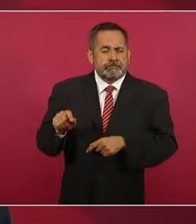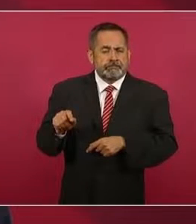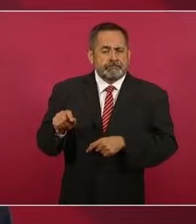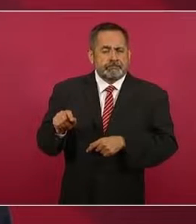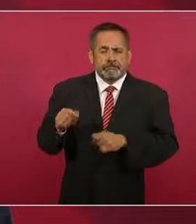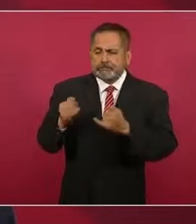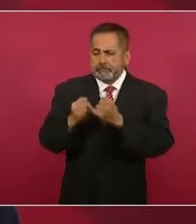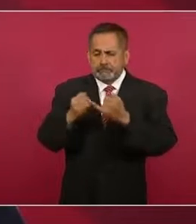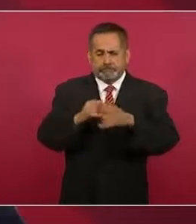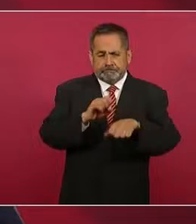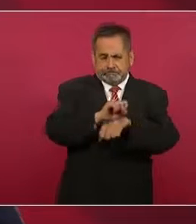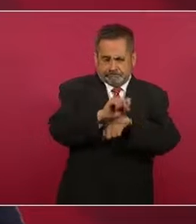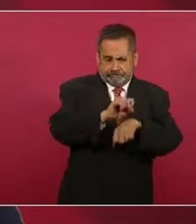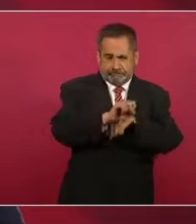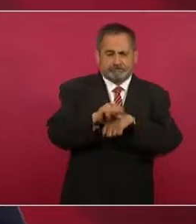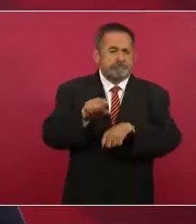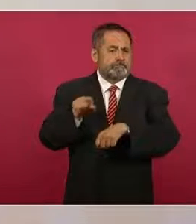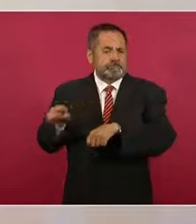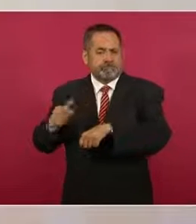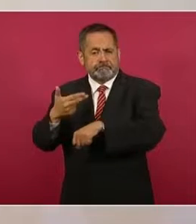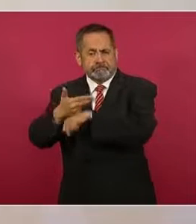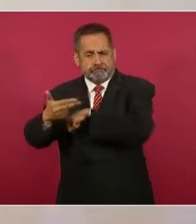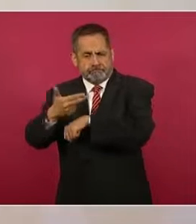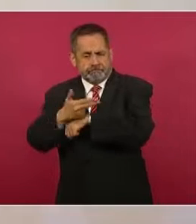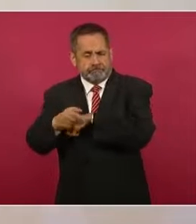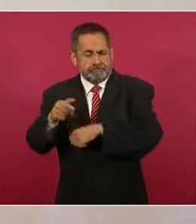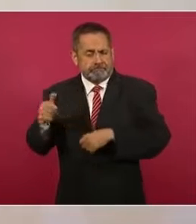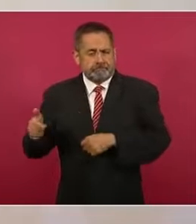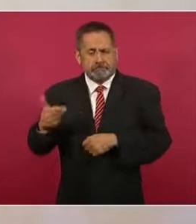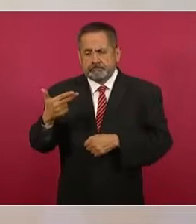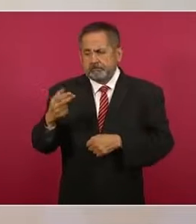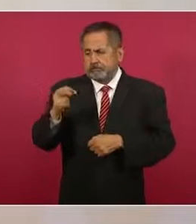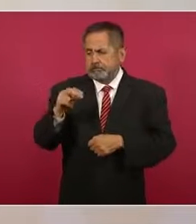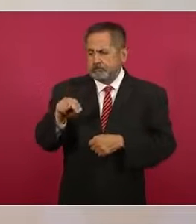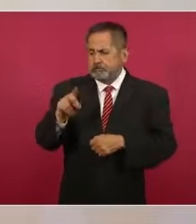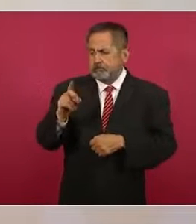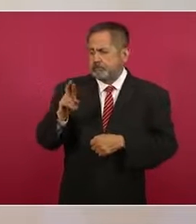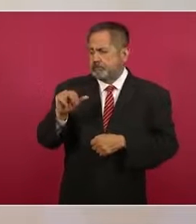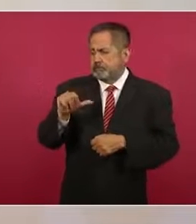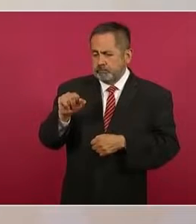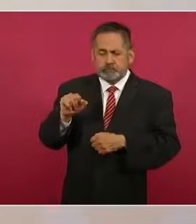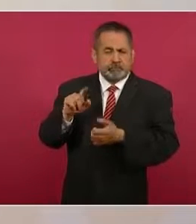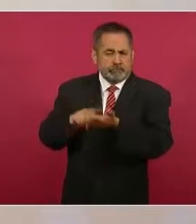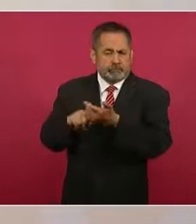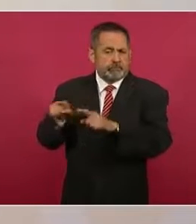en El Salvador, el presidente Bukele